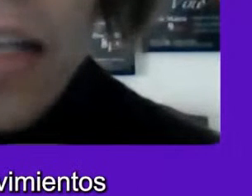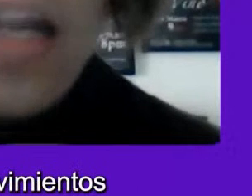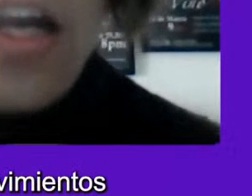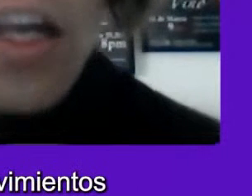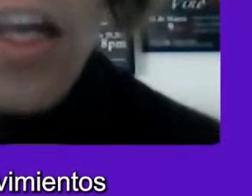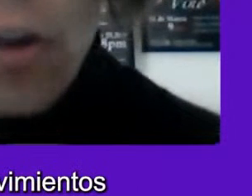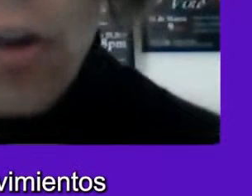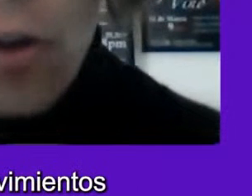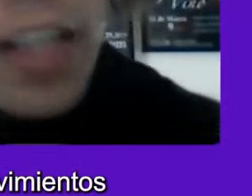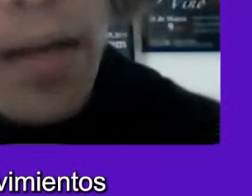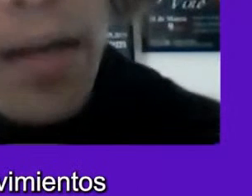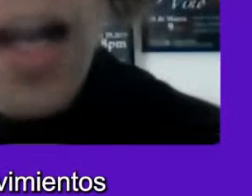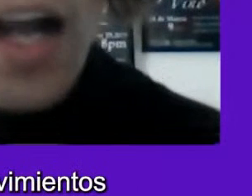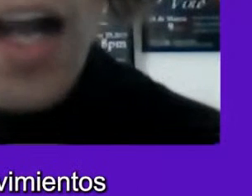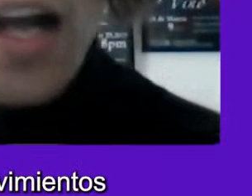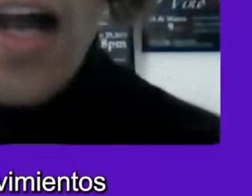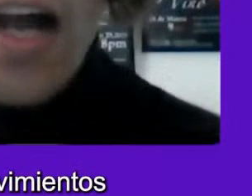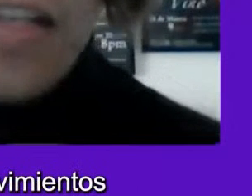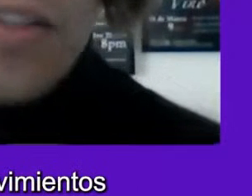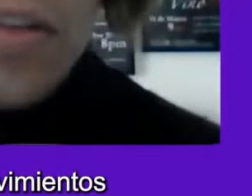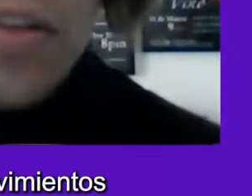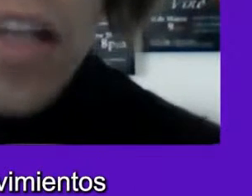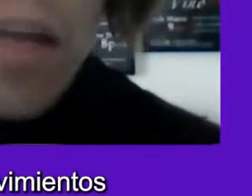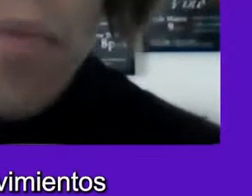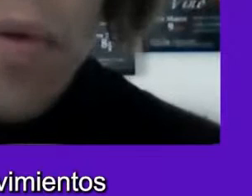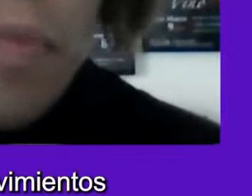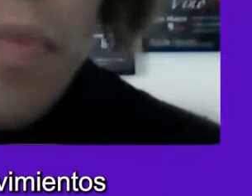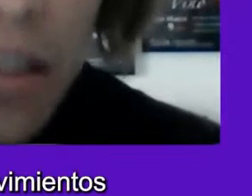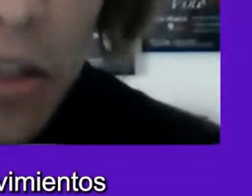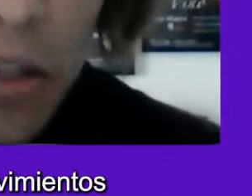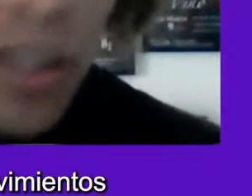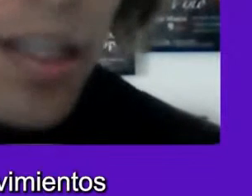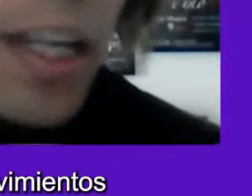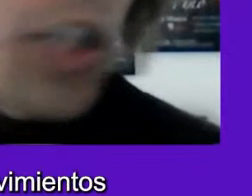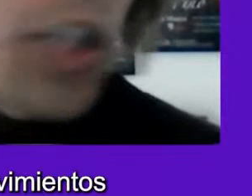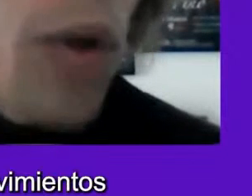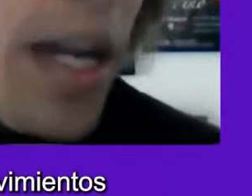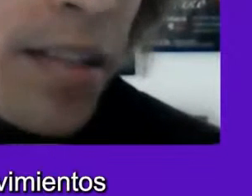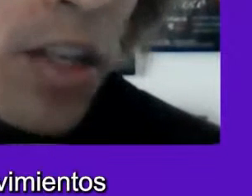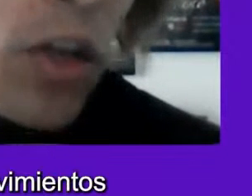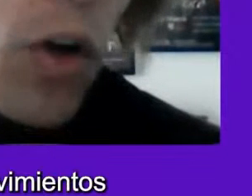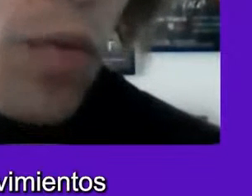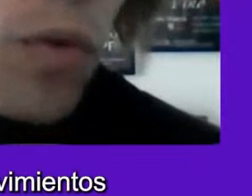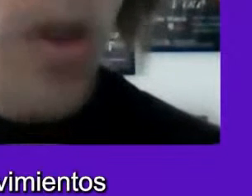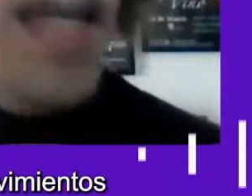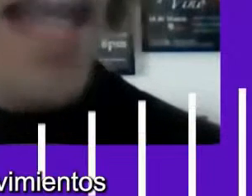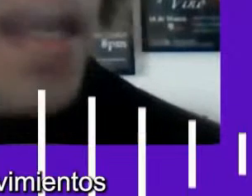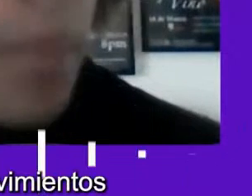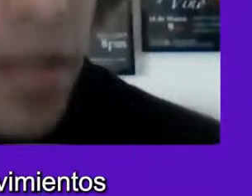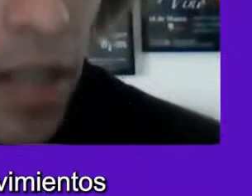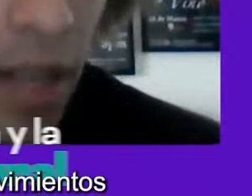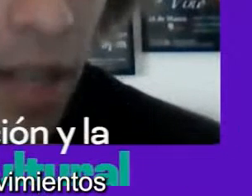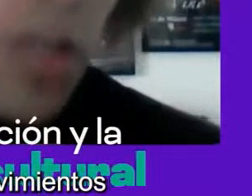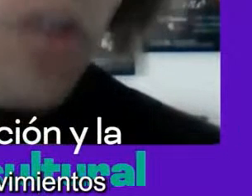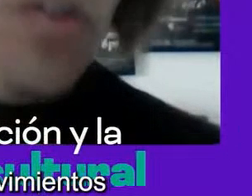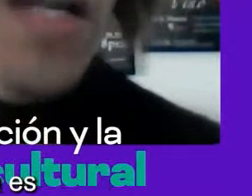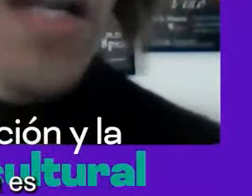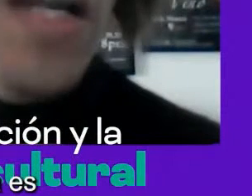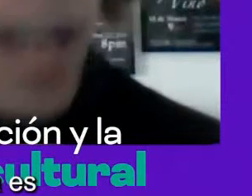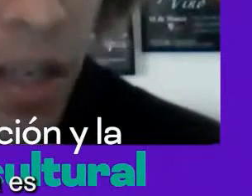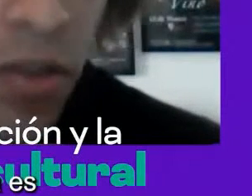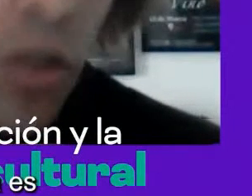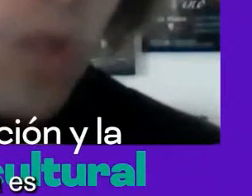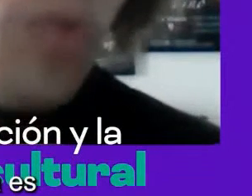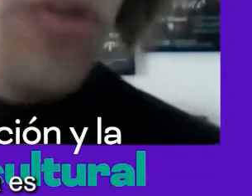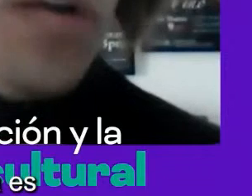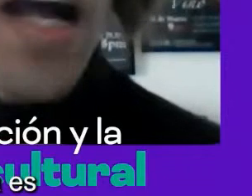también conlleva a estos movimientos intelectuales como la investigación,